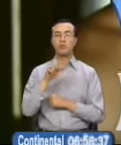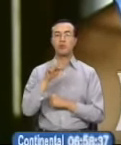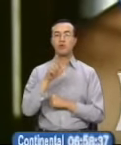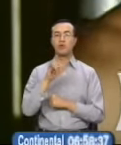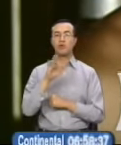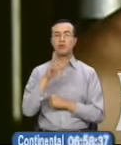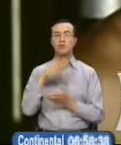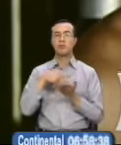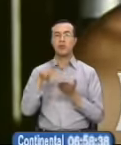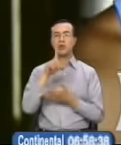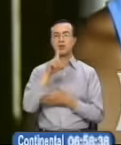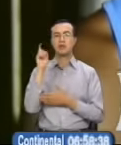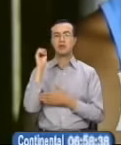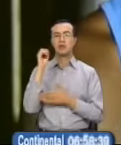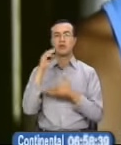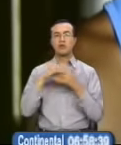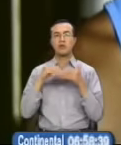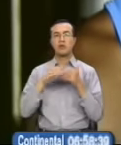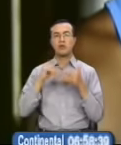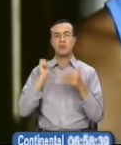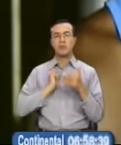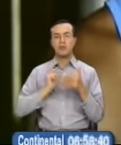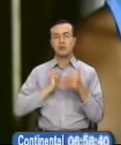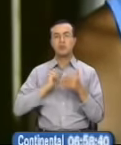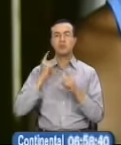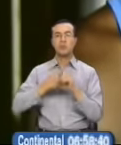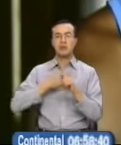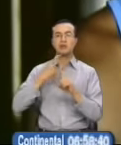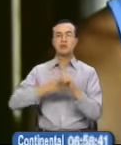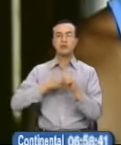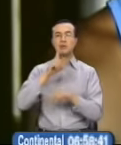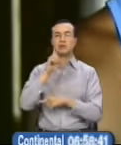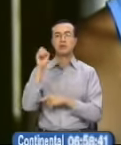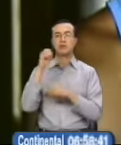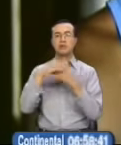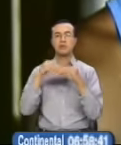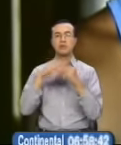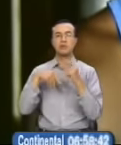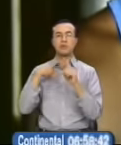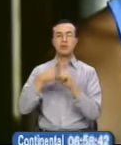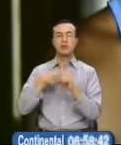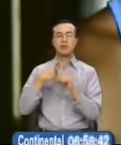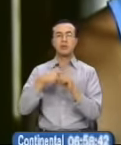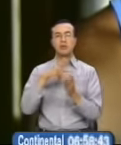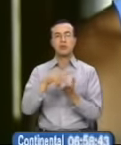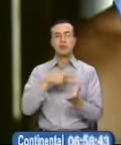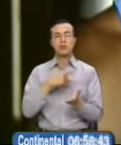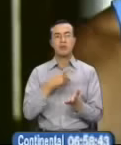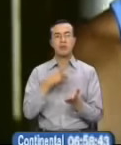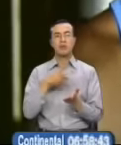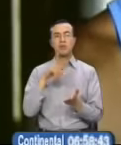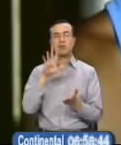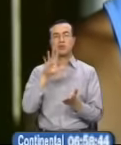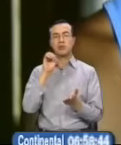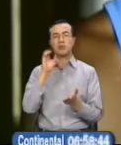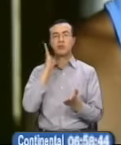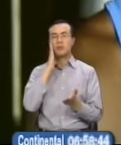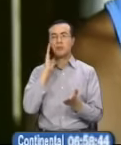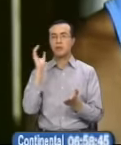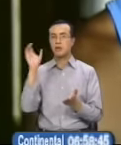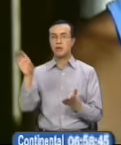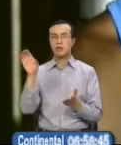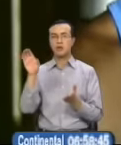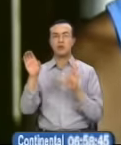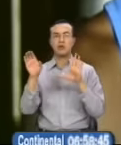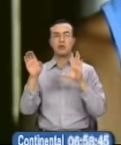pagaban $100 mensuales. Y de esos $100 mensual que le pagaban a él, él le daba 50 a la mamá